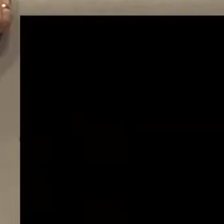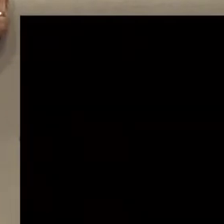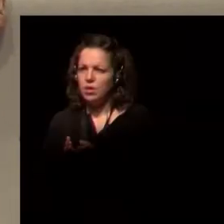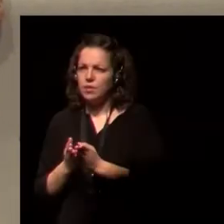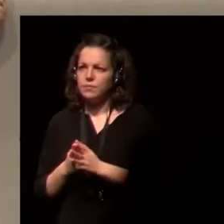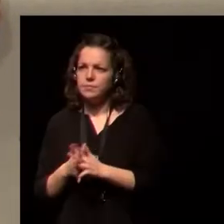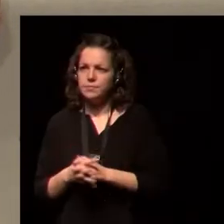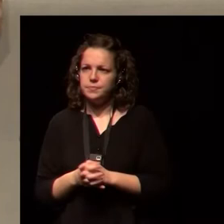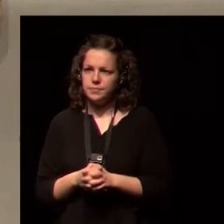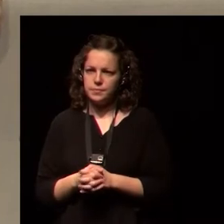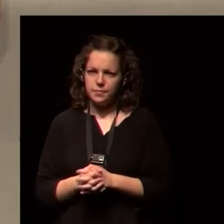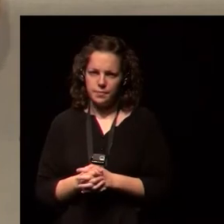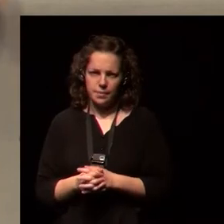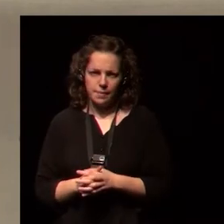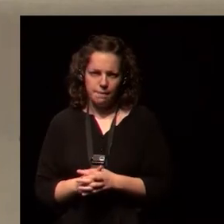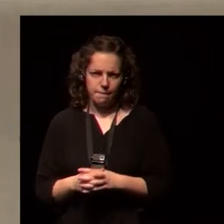ellos...